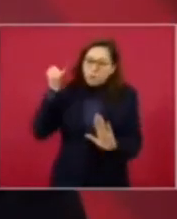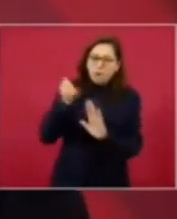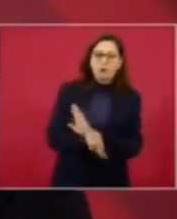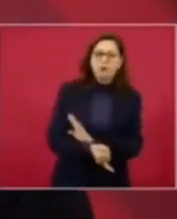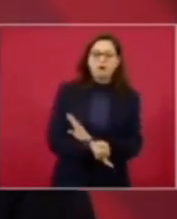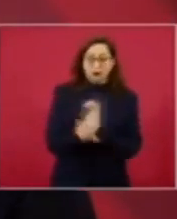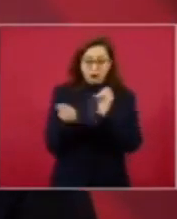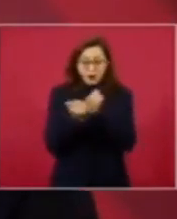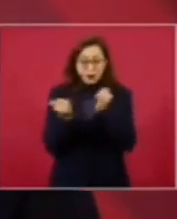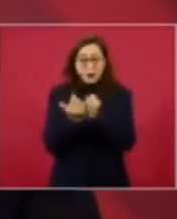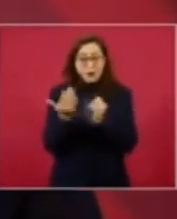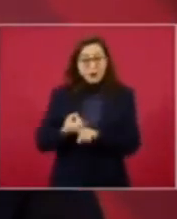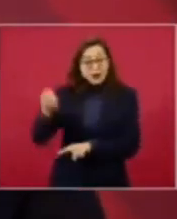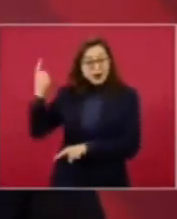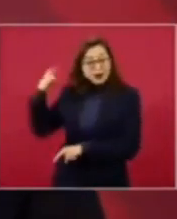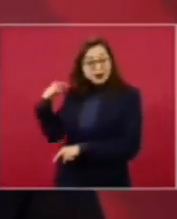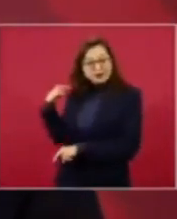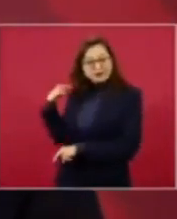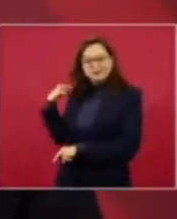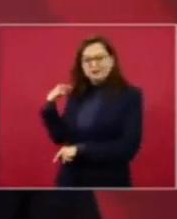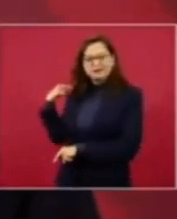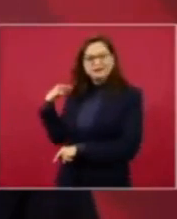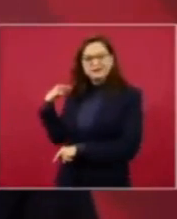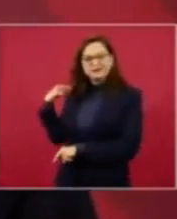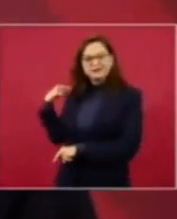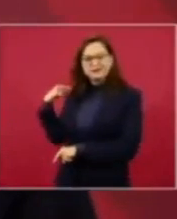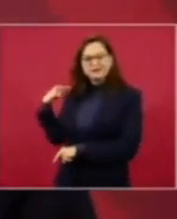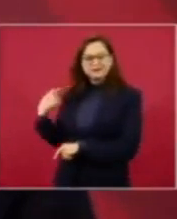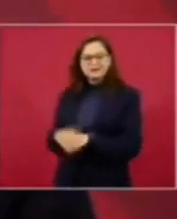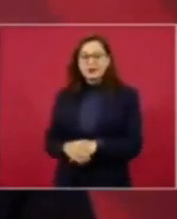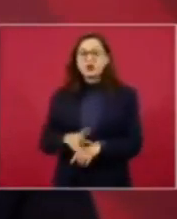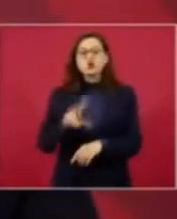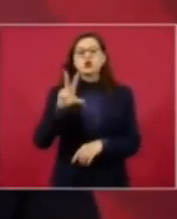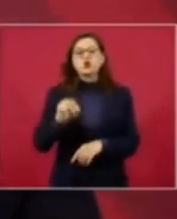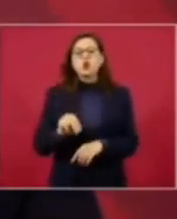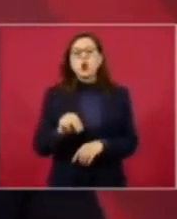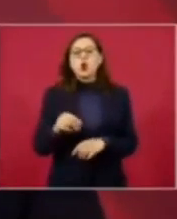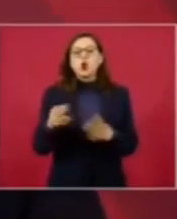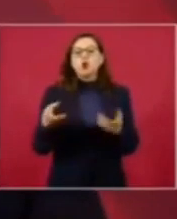no es el gatopardismo,